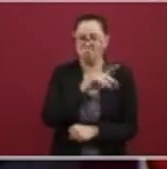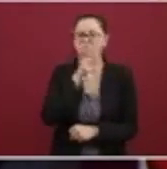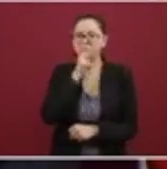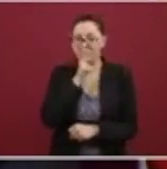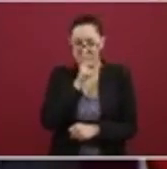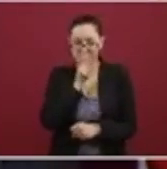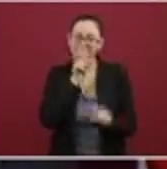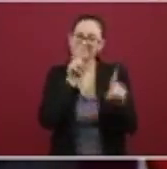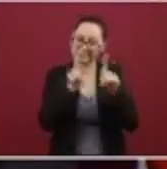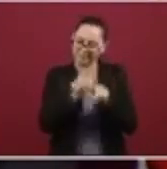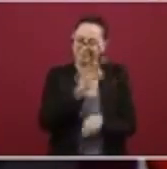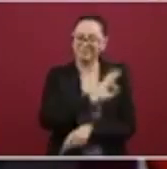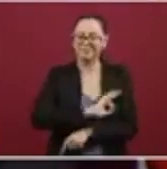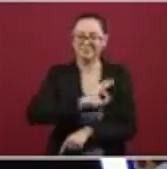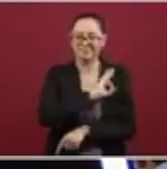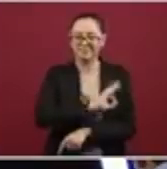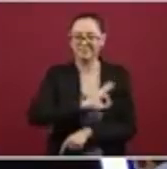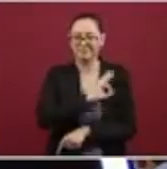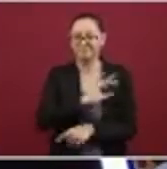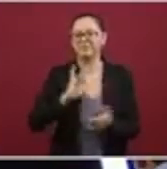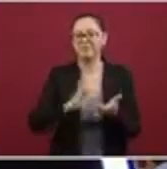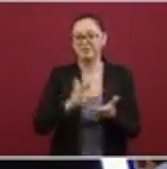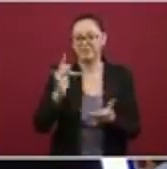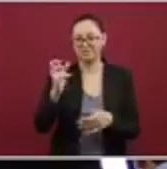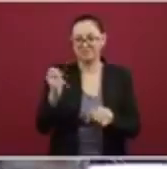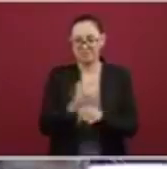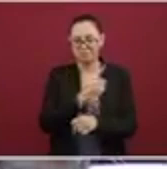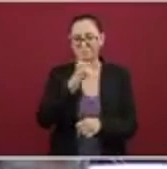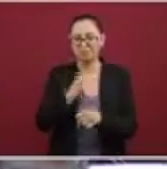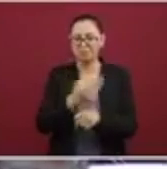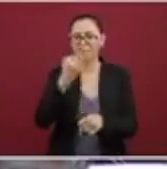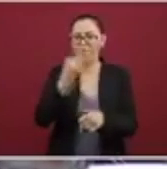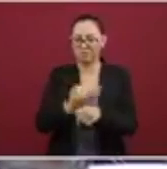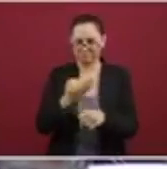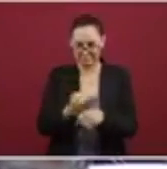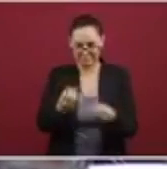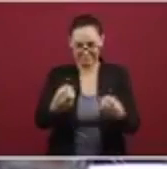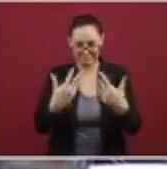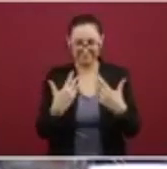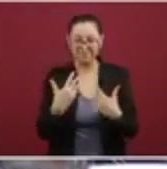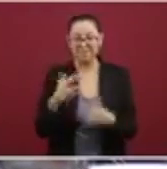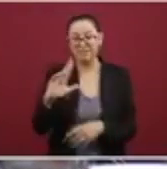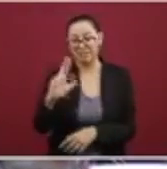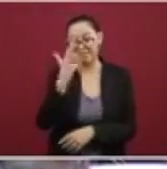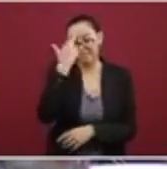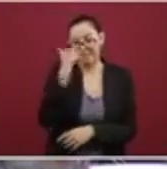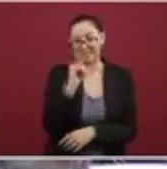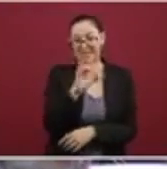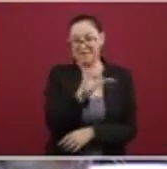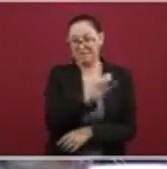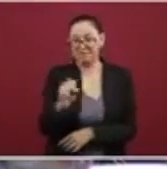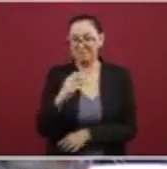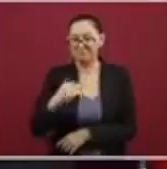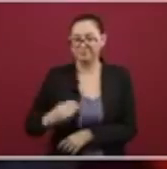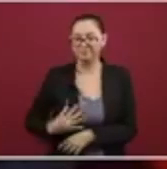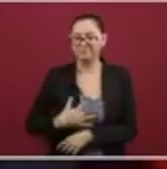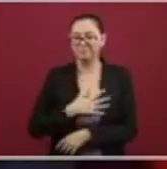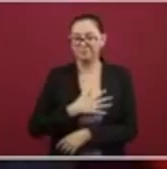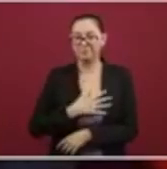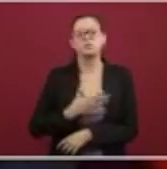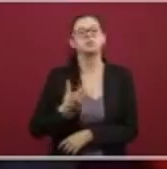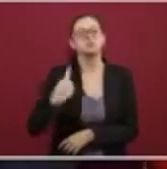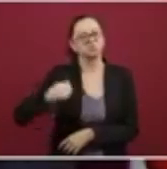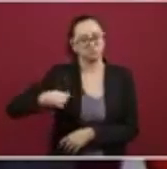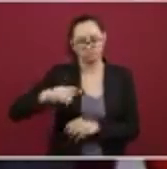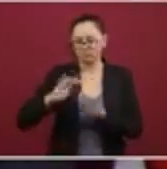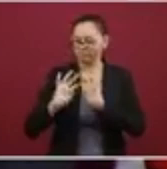Muchas gracias, señor presidente, por la oportunidad que nos da. Y recuerde que en IMSS Bienestar tiene usted todo